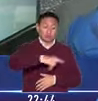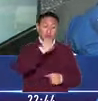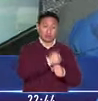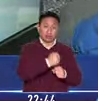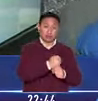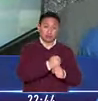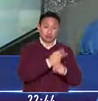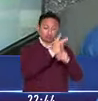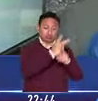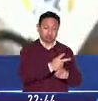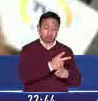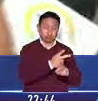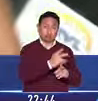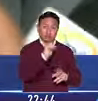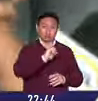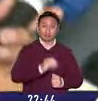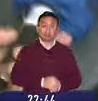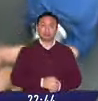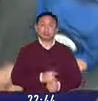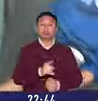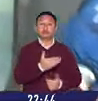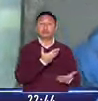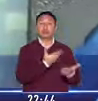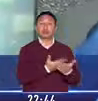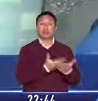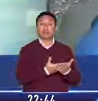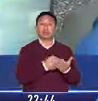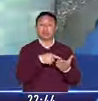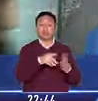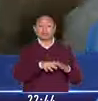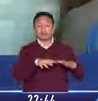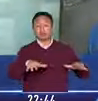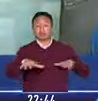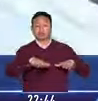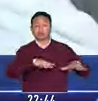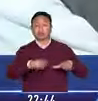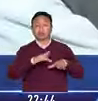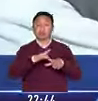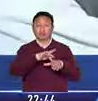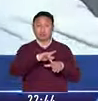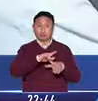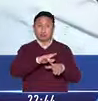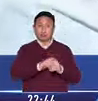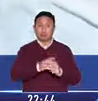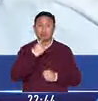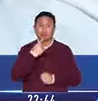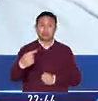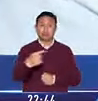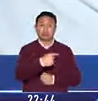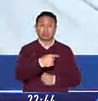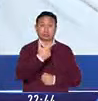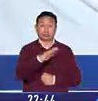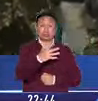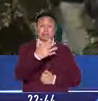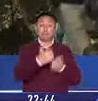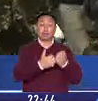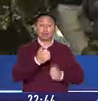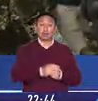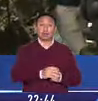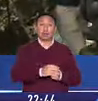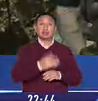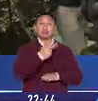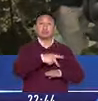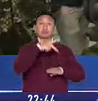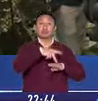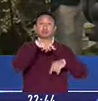su protección. La propuesta amplía las actividades de riesgo a lo que se pueden ver expuestos los